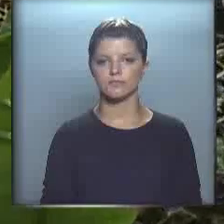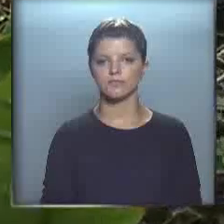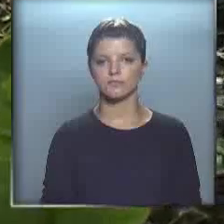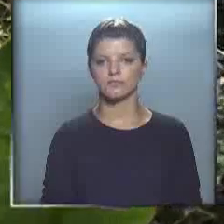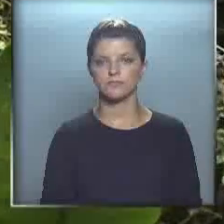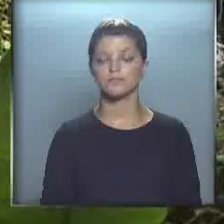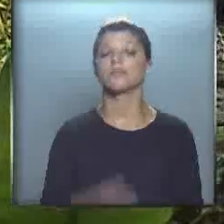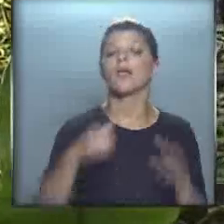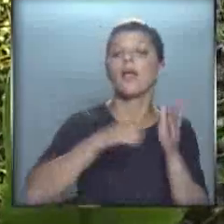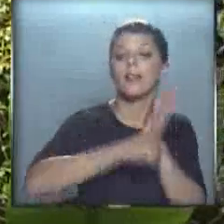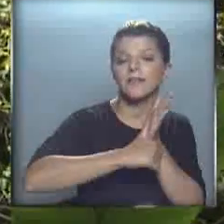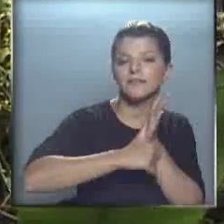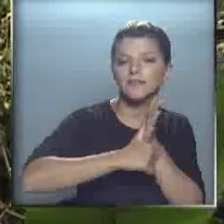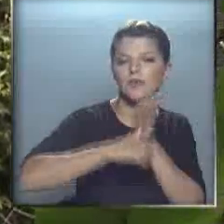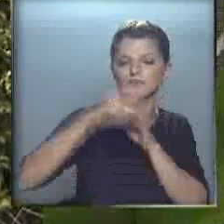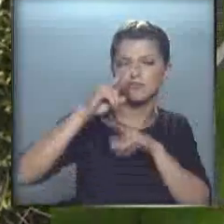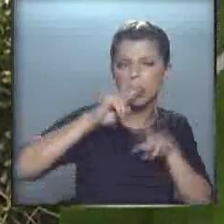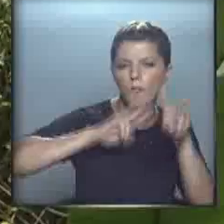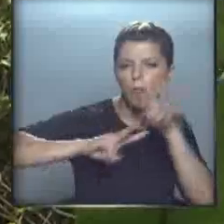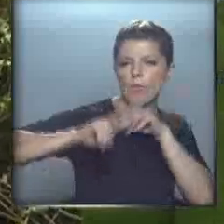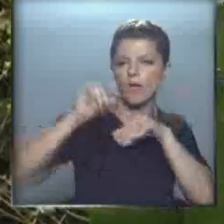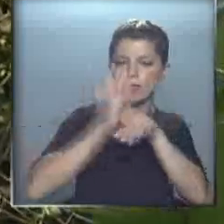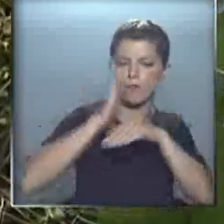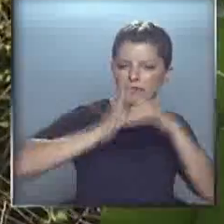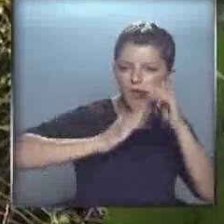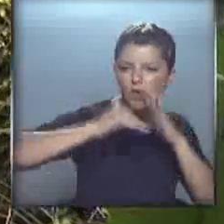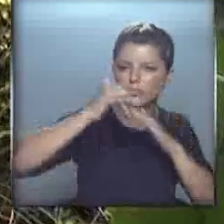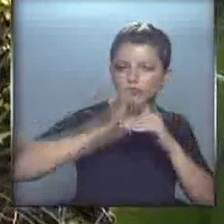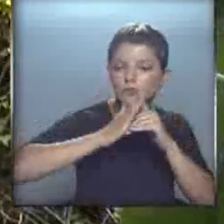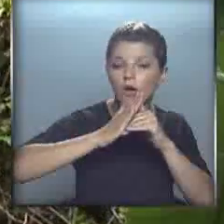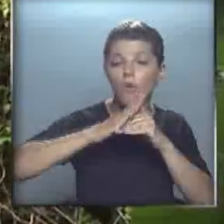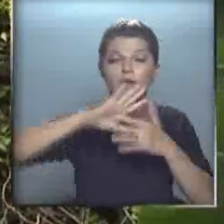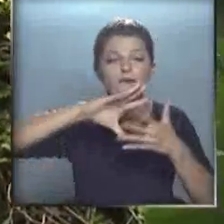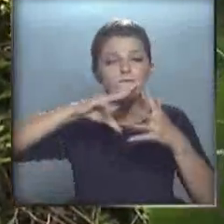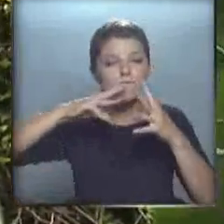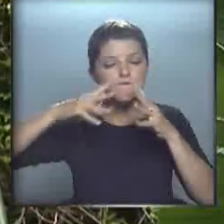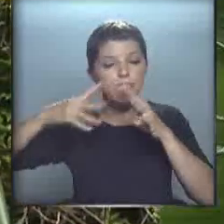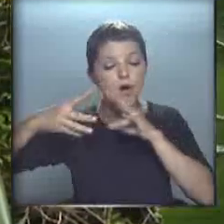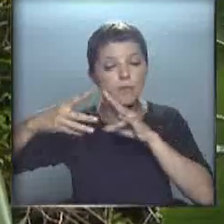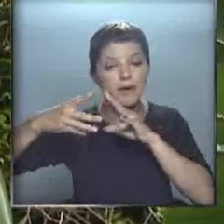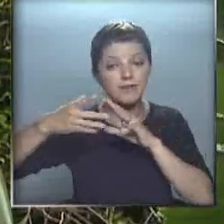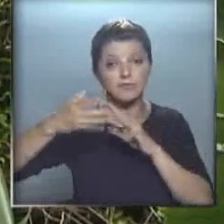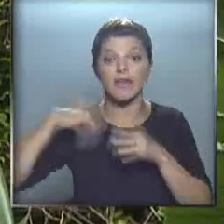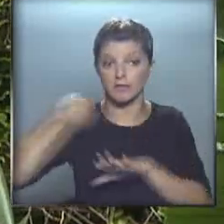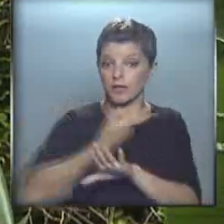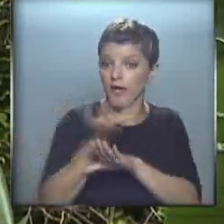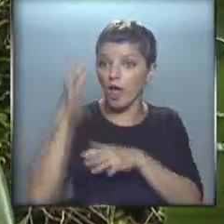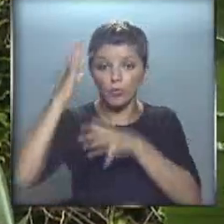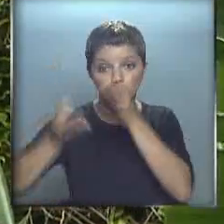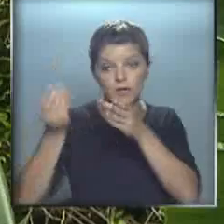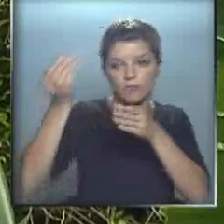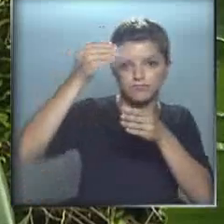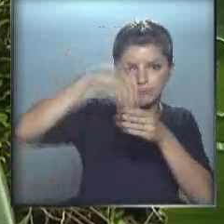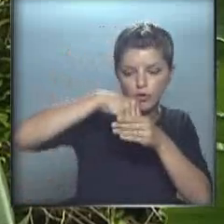La identidad es una búsqueda, es una construcción, una vía en la que muchas veces se mete la justicia, en la que se mete la